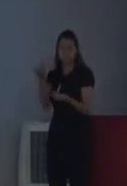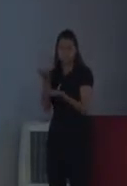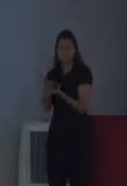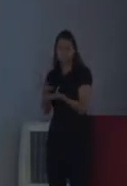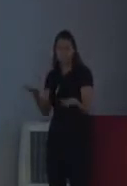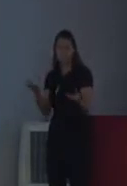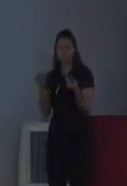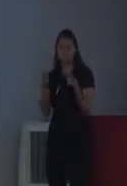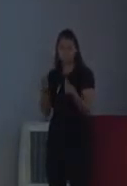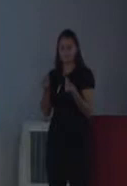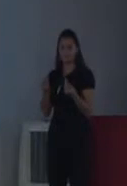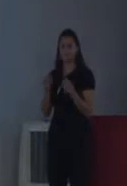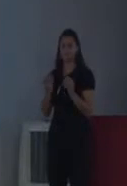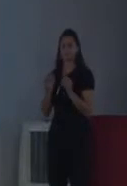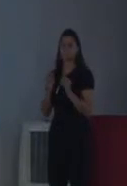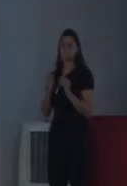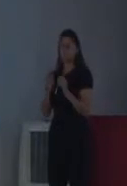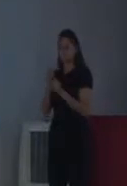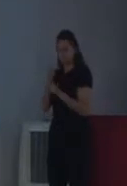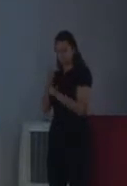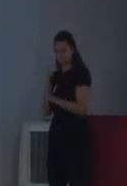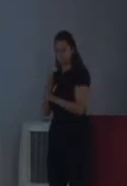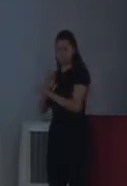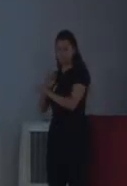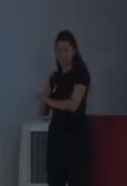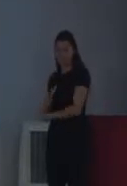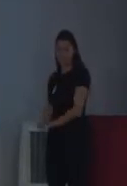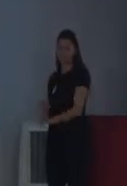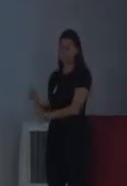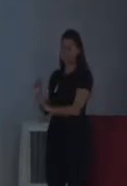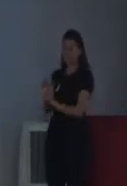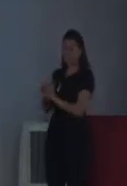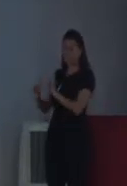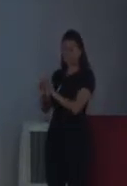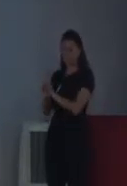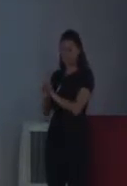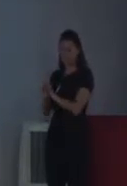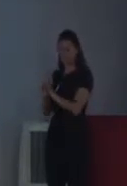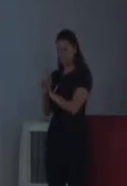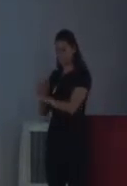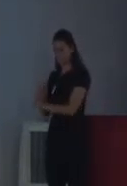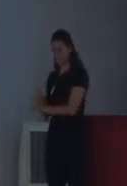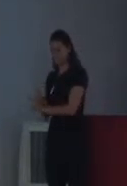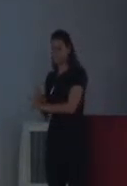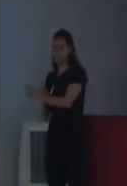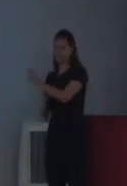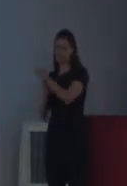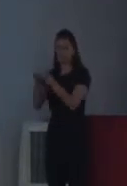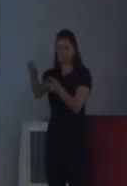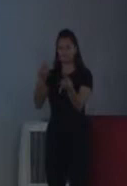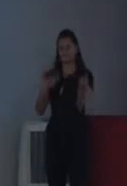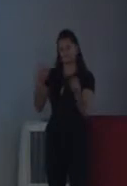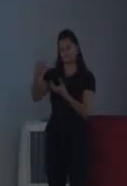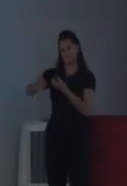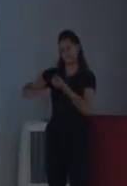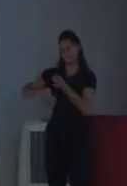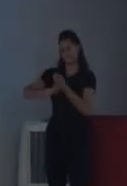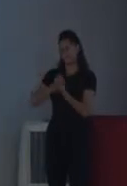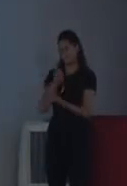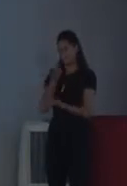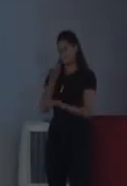una de estas tareas que nos ordena la ley, pues se lleven a feliz término.